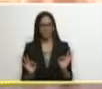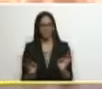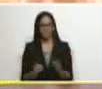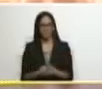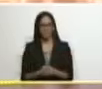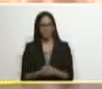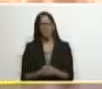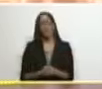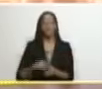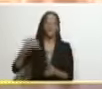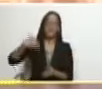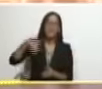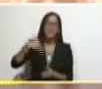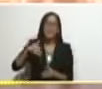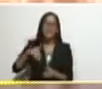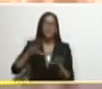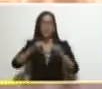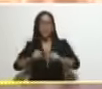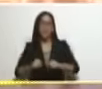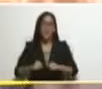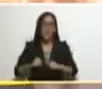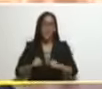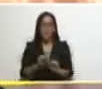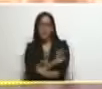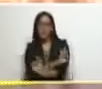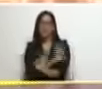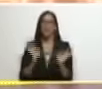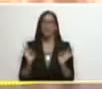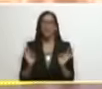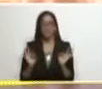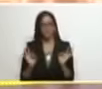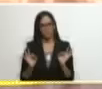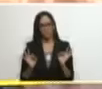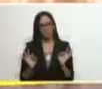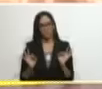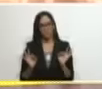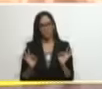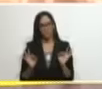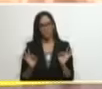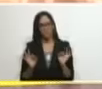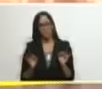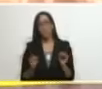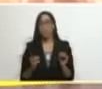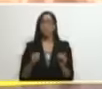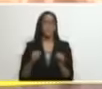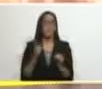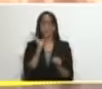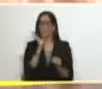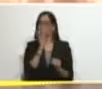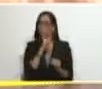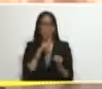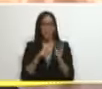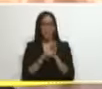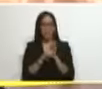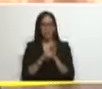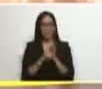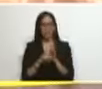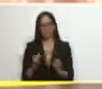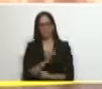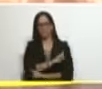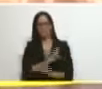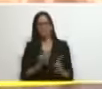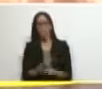Por el derecho imperial y colonial, nada. Por lo ilegal, no cuenten con nosotros,